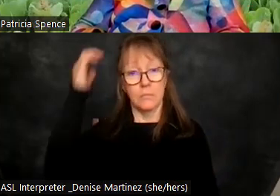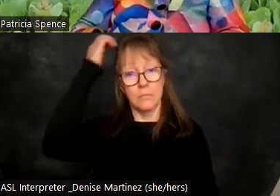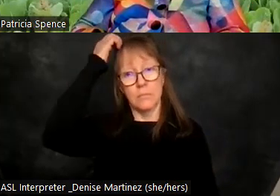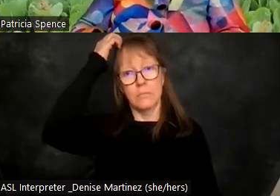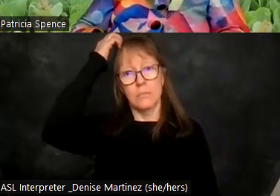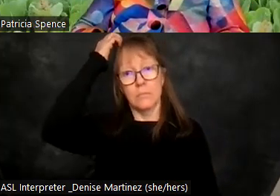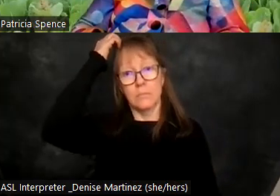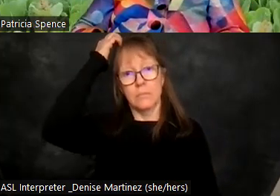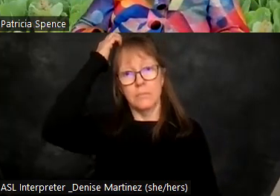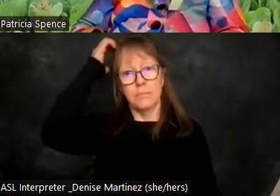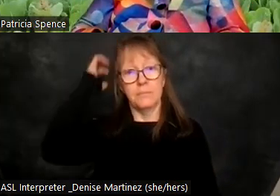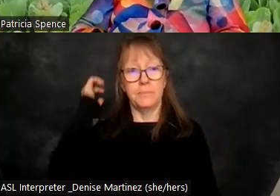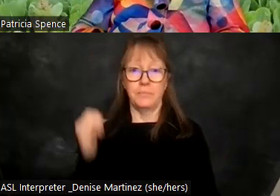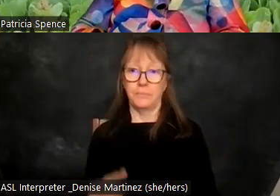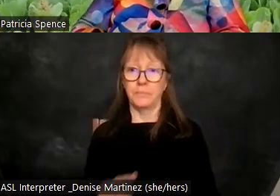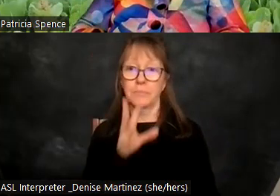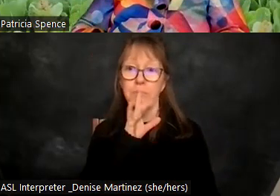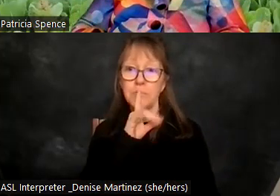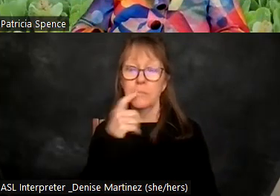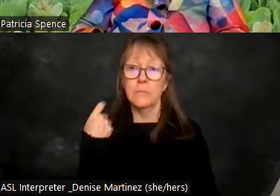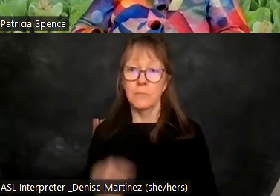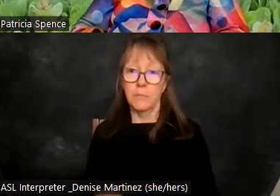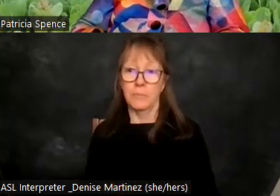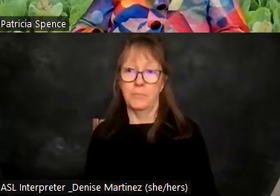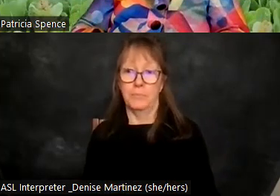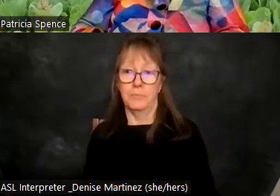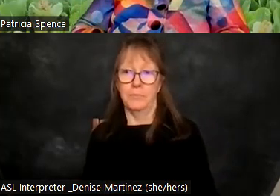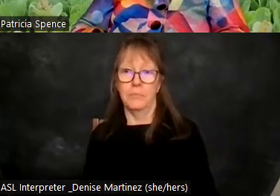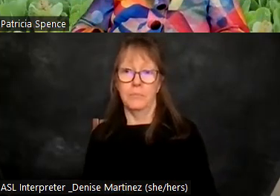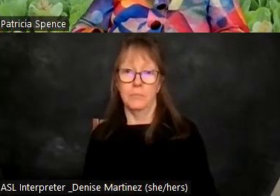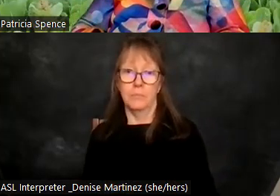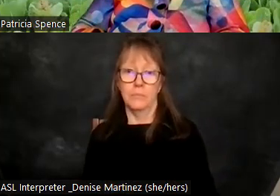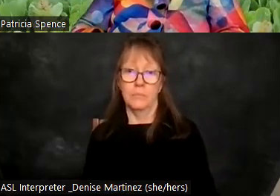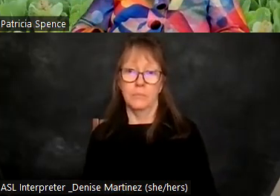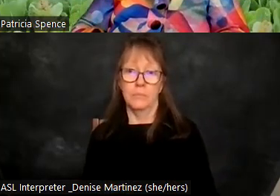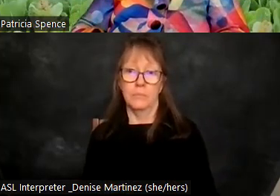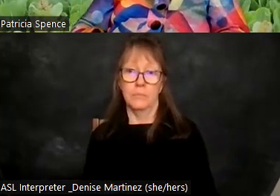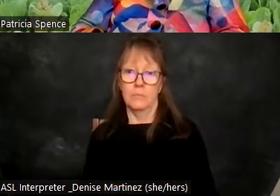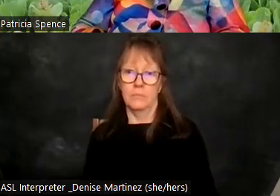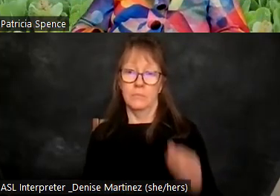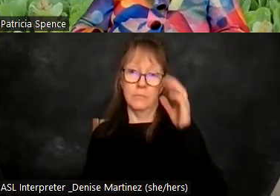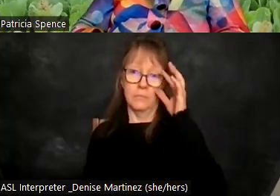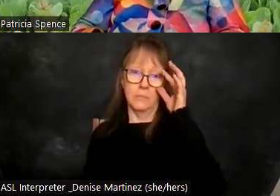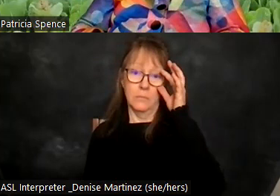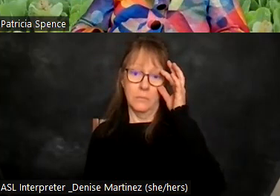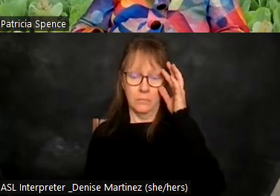Buenas tardes, mi nombre es Noemi Rodríguez, soy una organizadora comunitaria de Raíces Verdes,